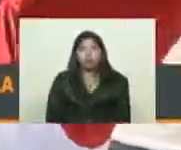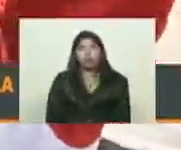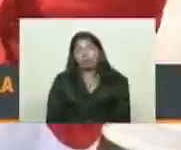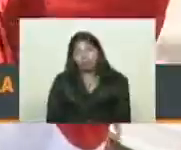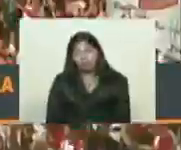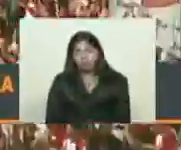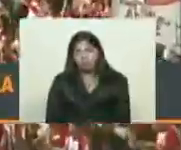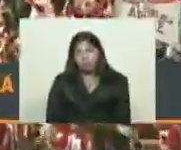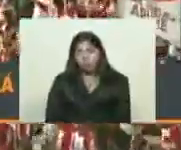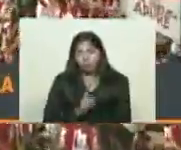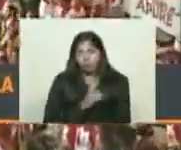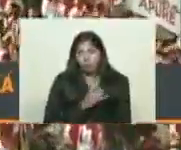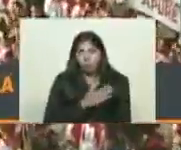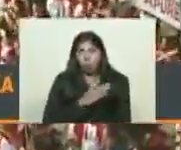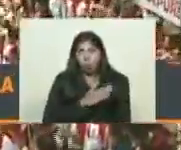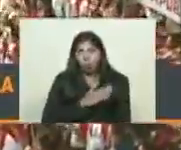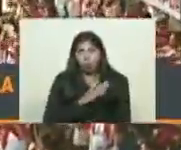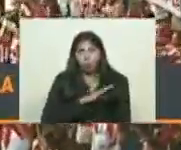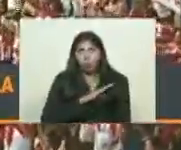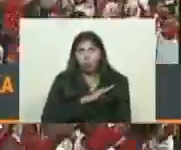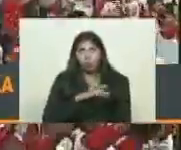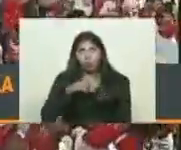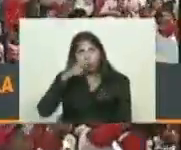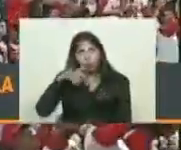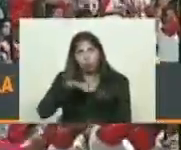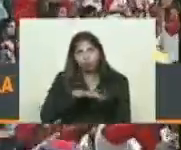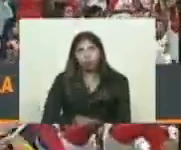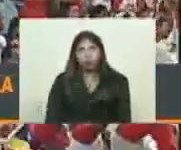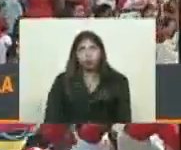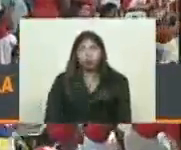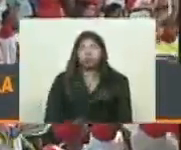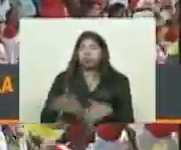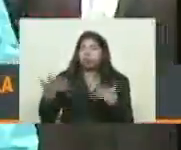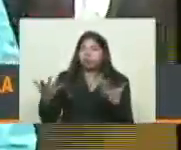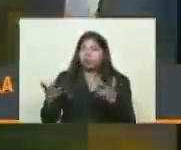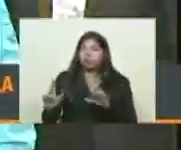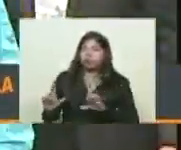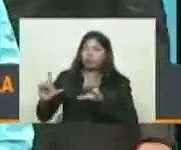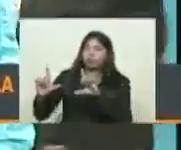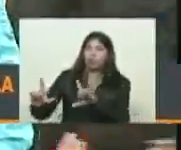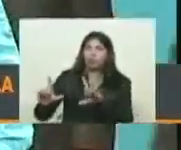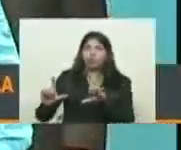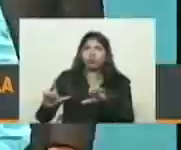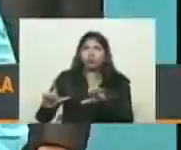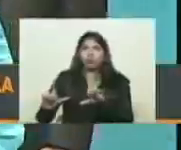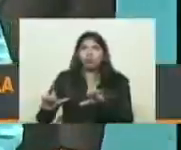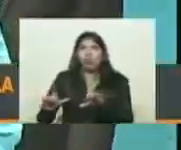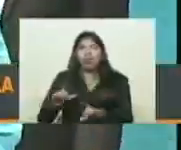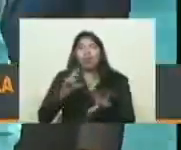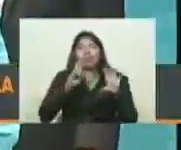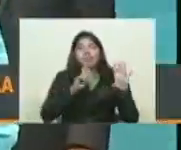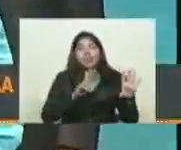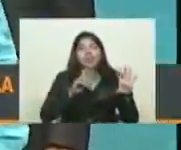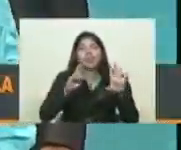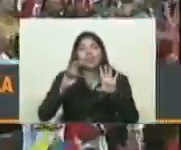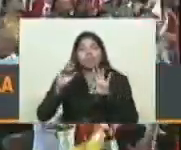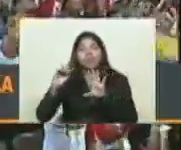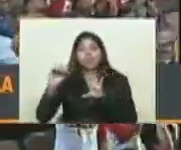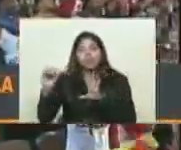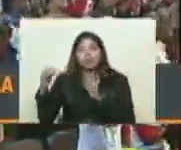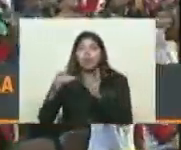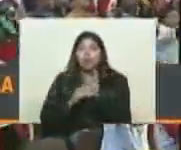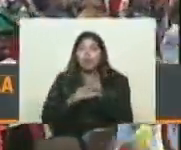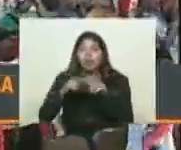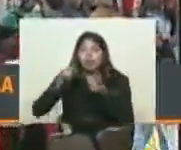población. Y este despliegue ha permitido otorgar más de 700 mil tarjetas de la gran